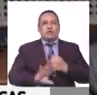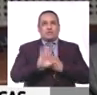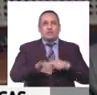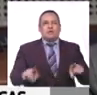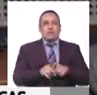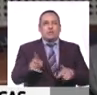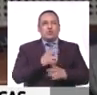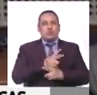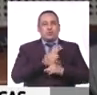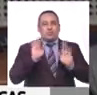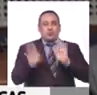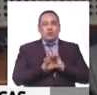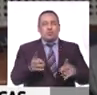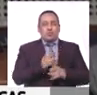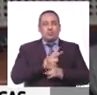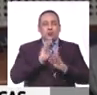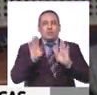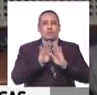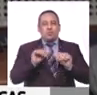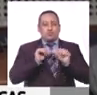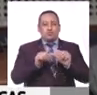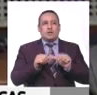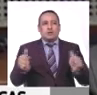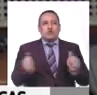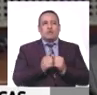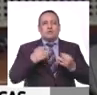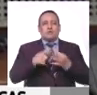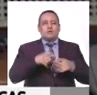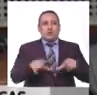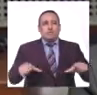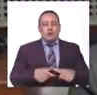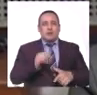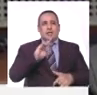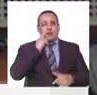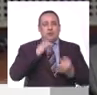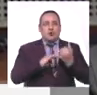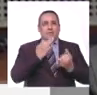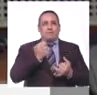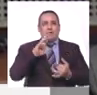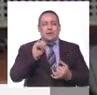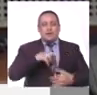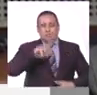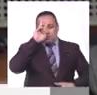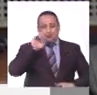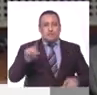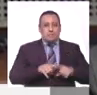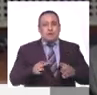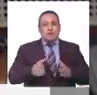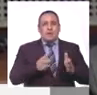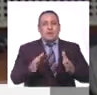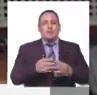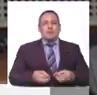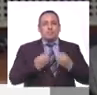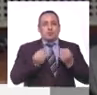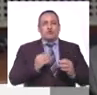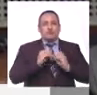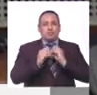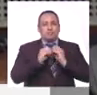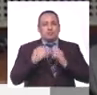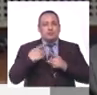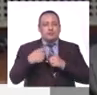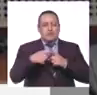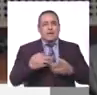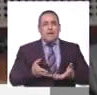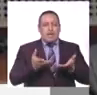el mantenimiento y la preservación de las reservas de biosfera en el país, y es viable gracias a la estructura